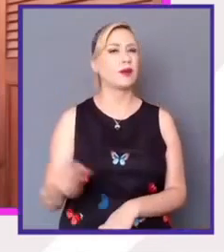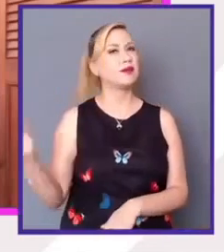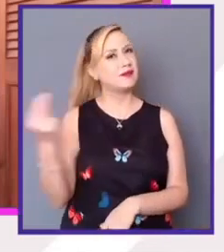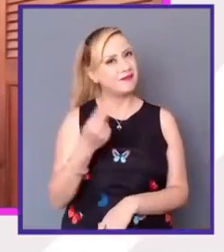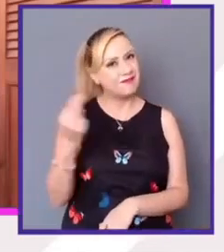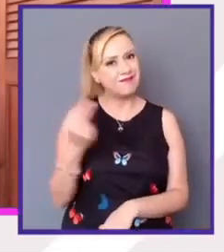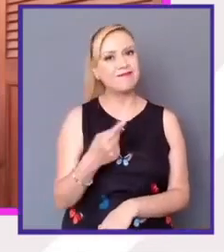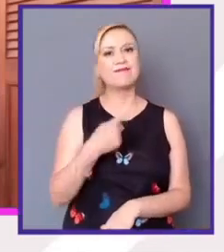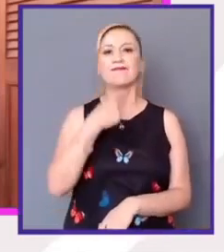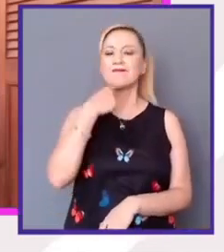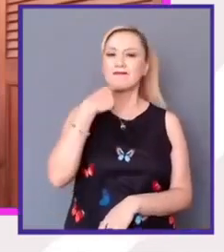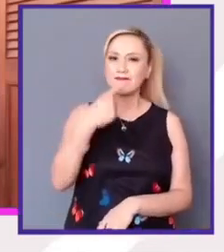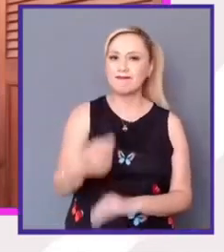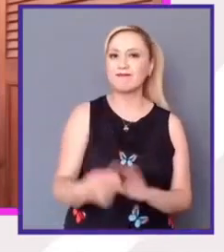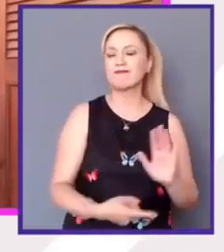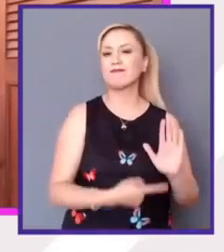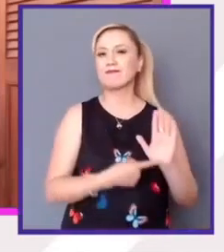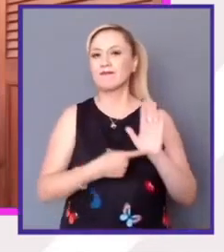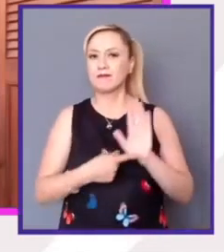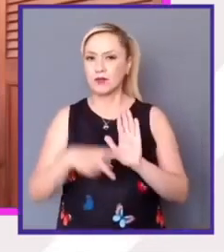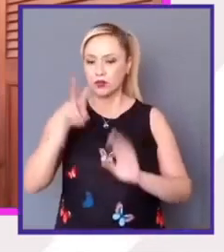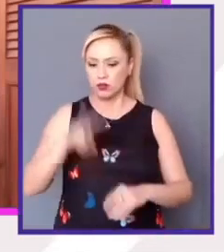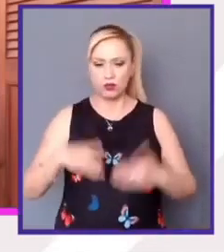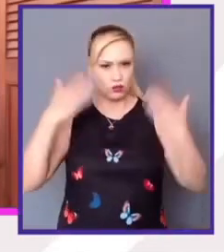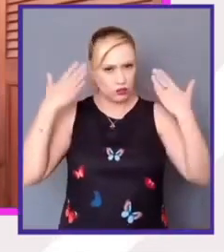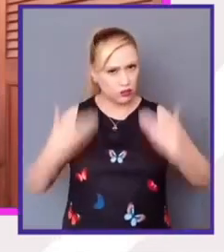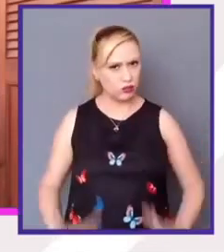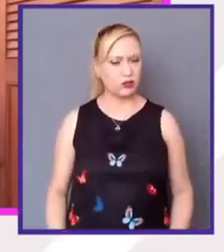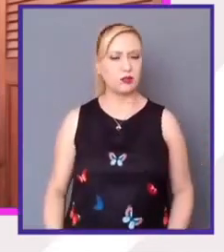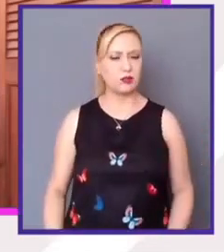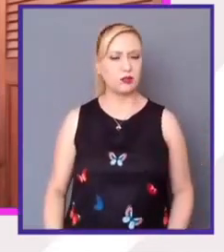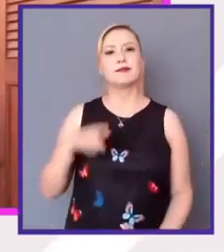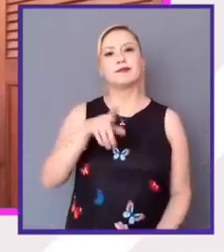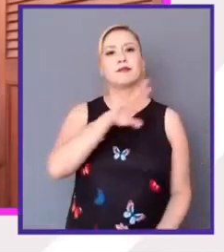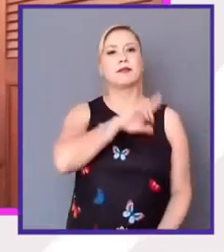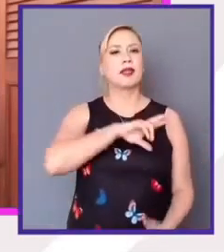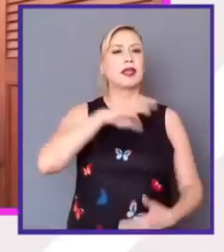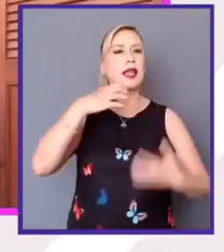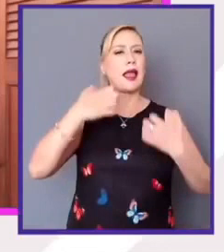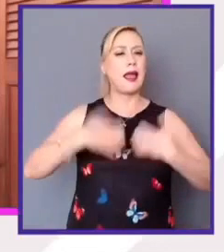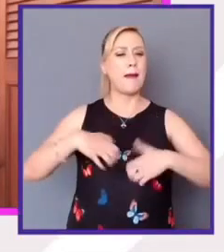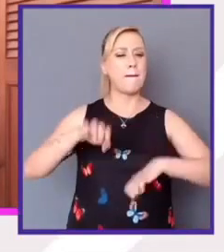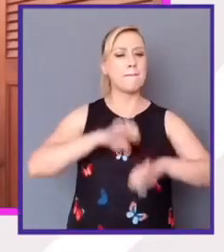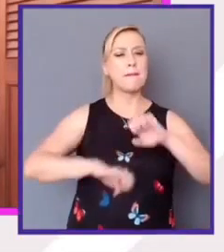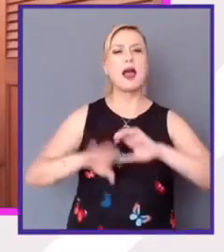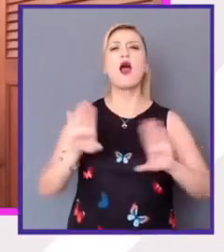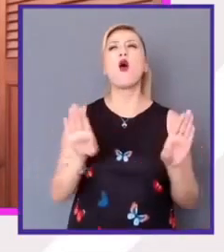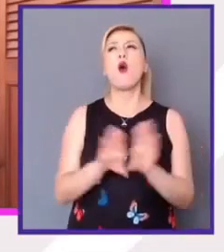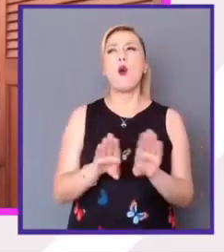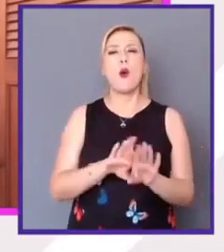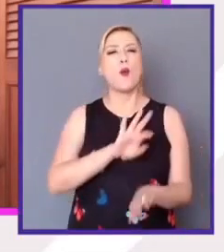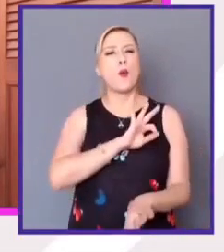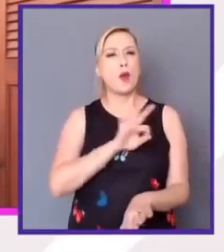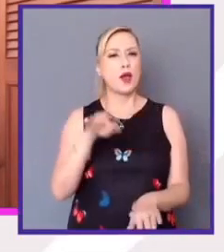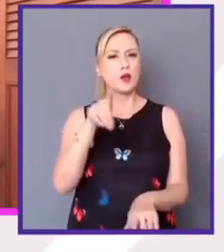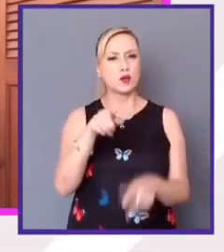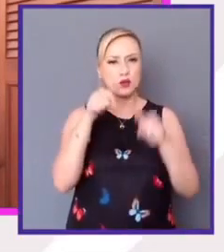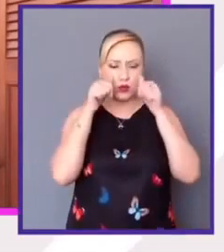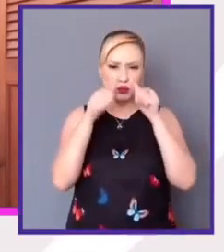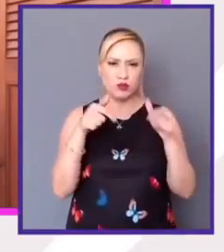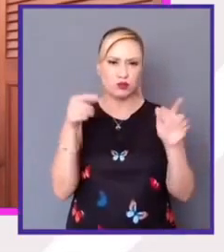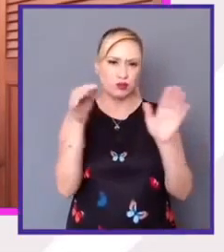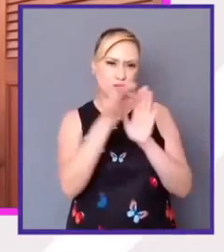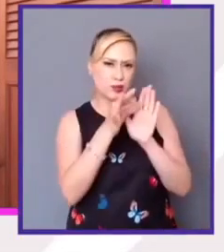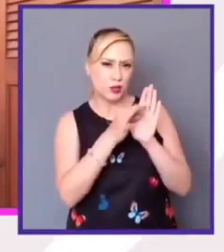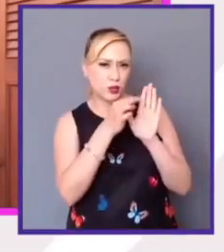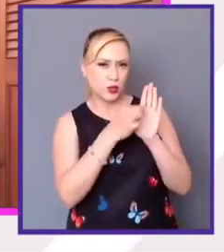decir y demostrar que uno es antirracista. Entonces, desde el sector privado, ¿cómo podemos encaminar esta agenda desde esta visión un poco